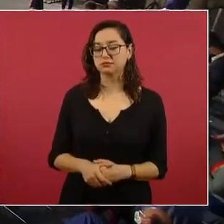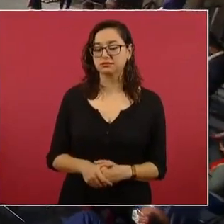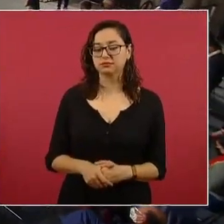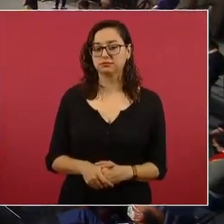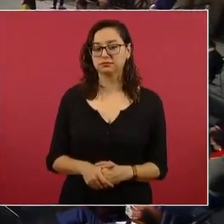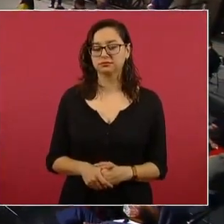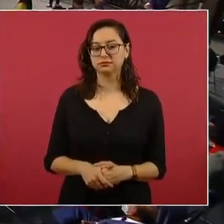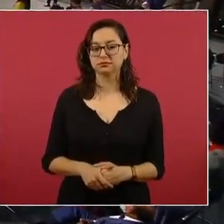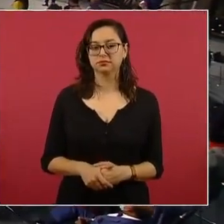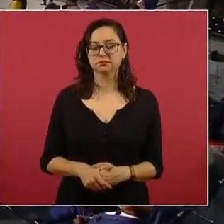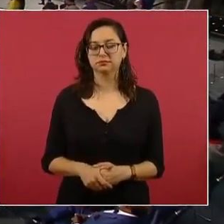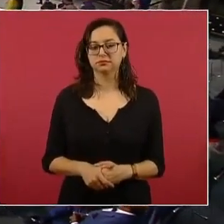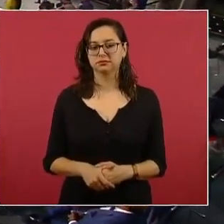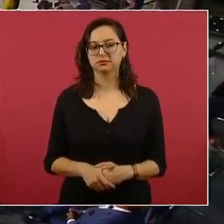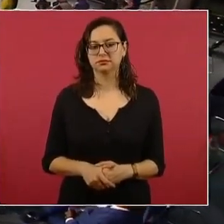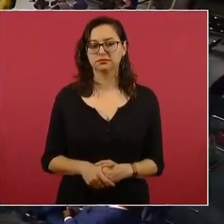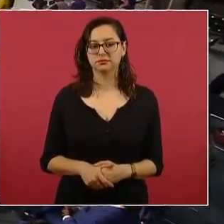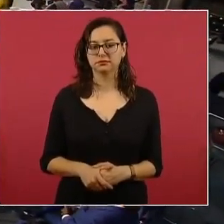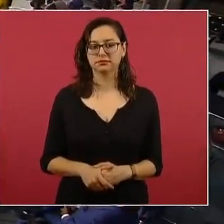Como